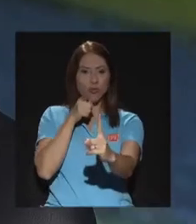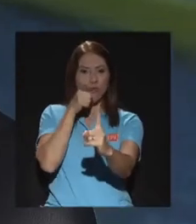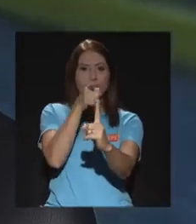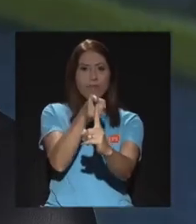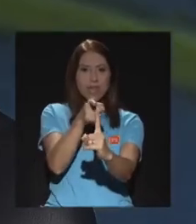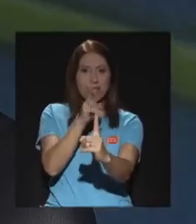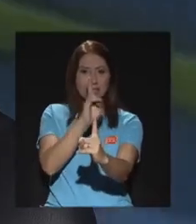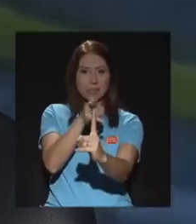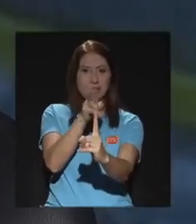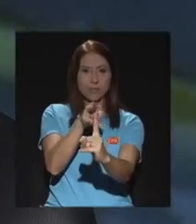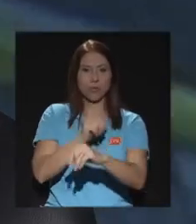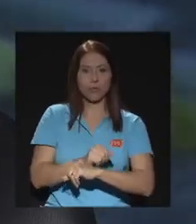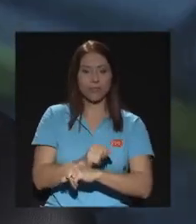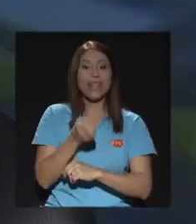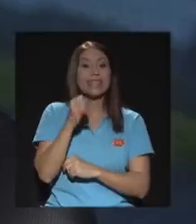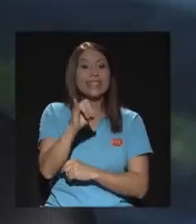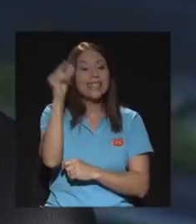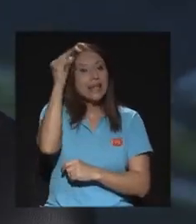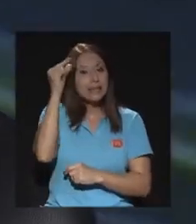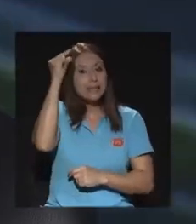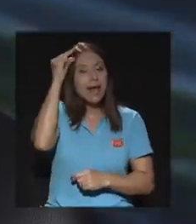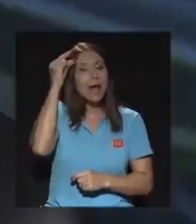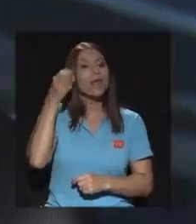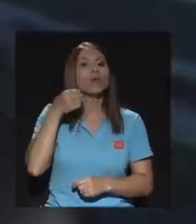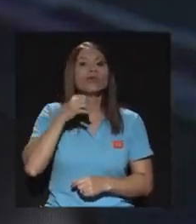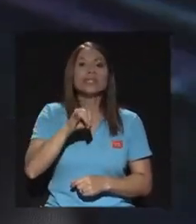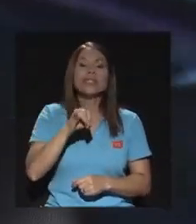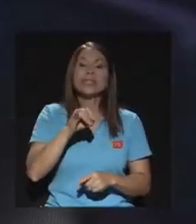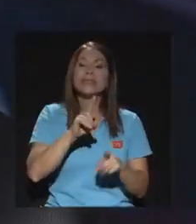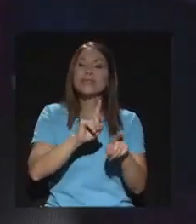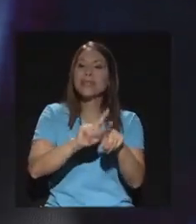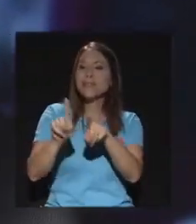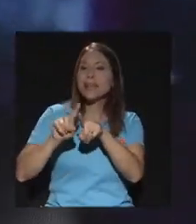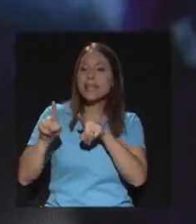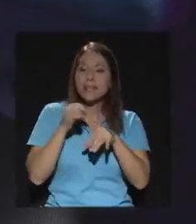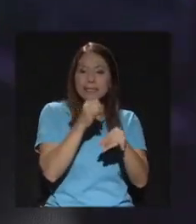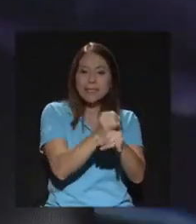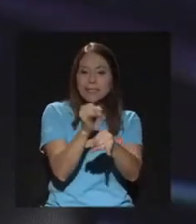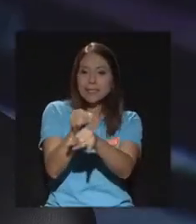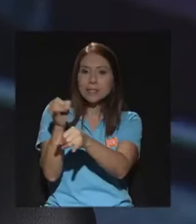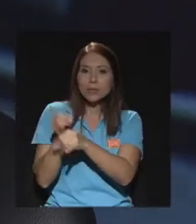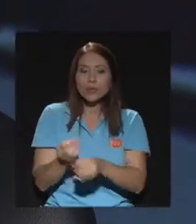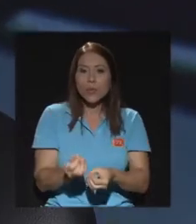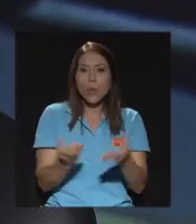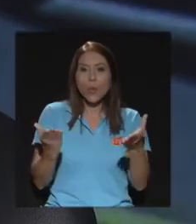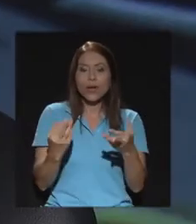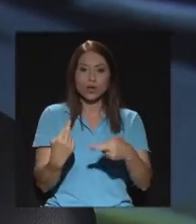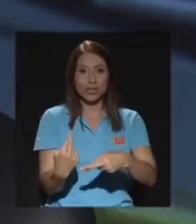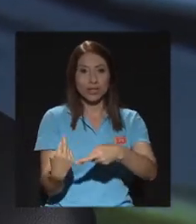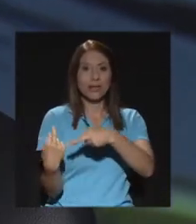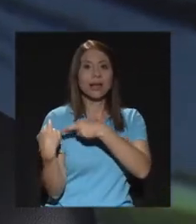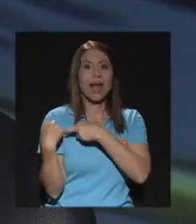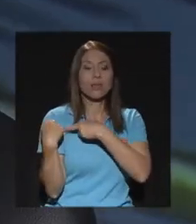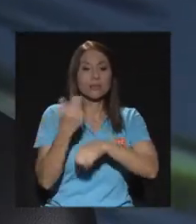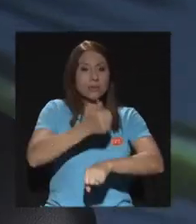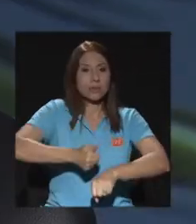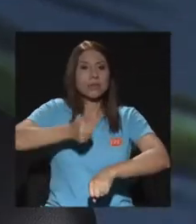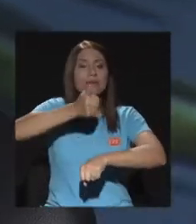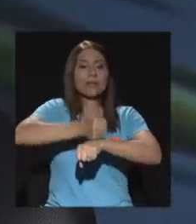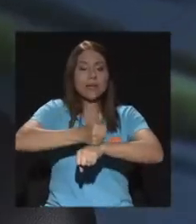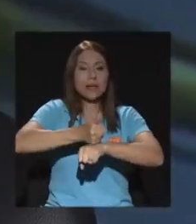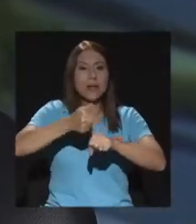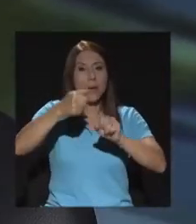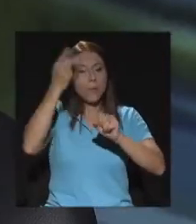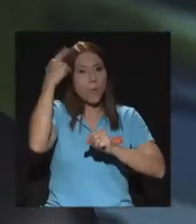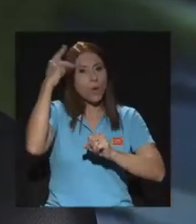tanto, si el Estado y si los órganos públicos encargados de definir una política pública no